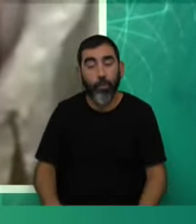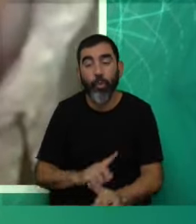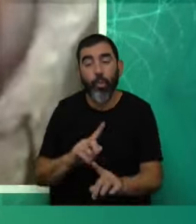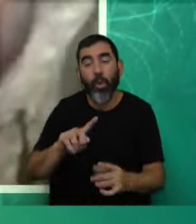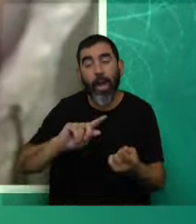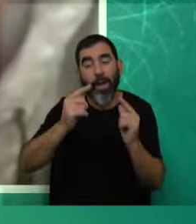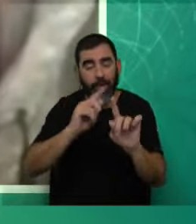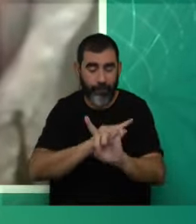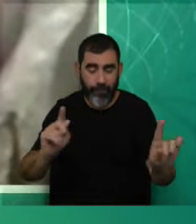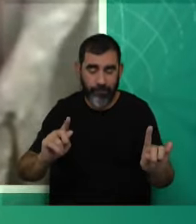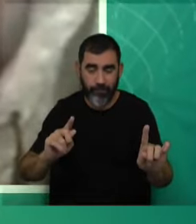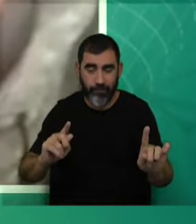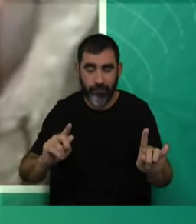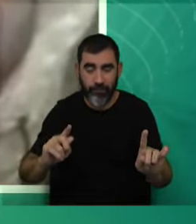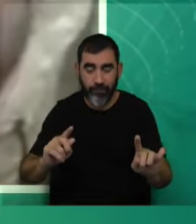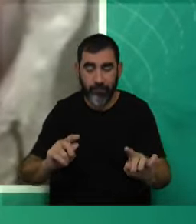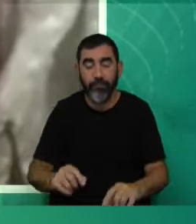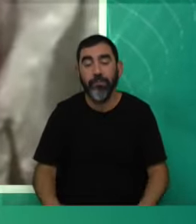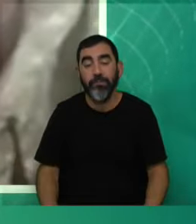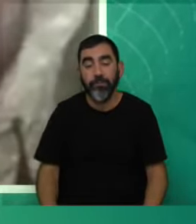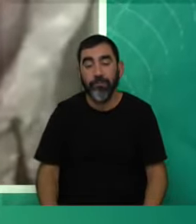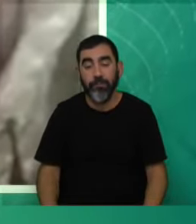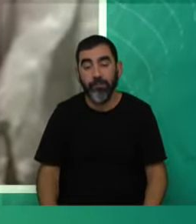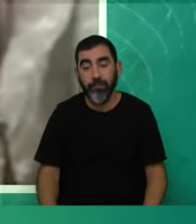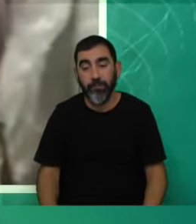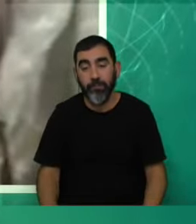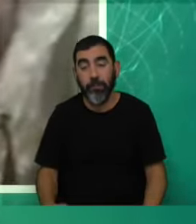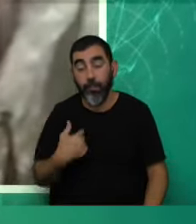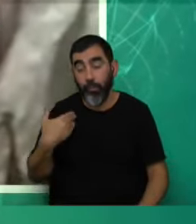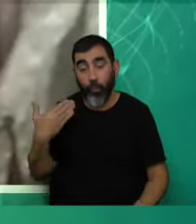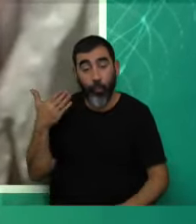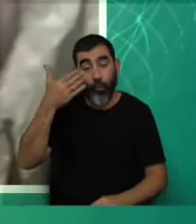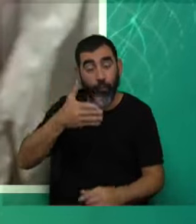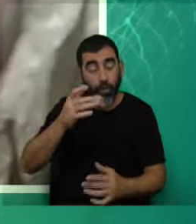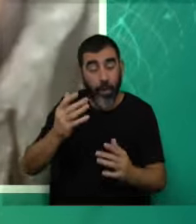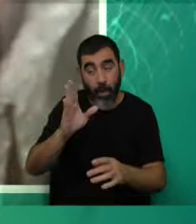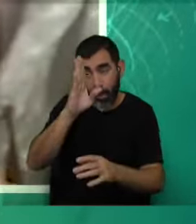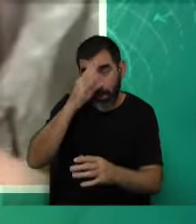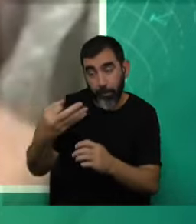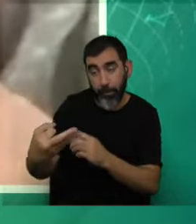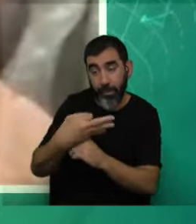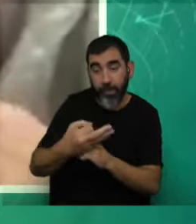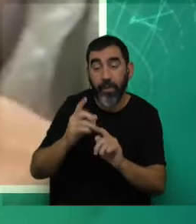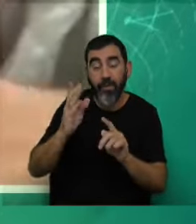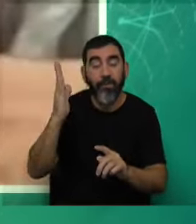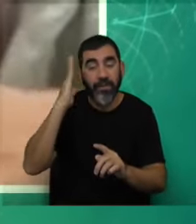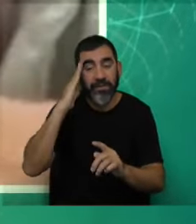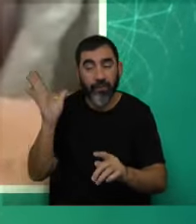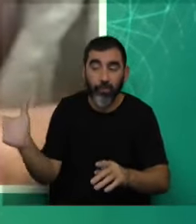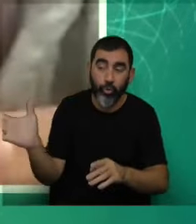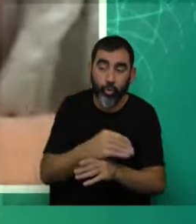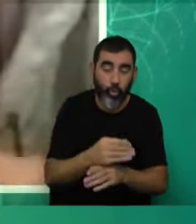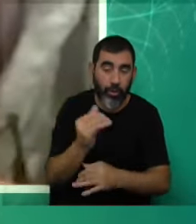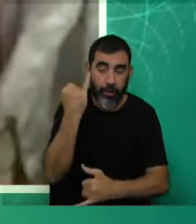al revés sino que por el contrario aquellos que van a a educarse tienen que tener a su